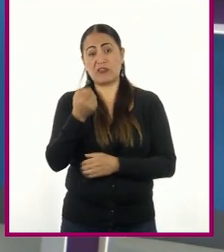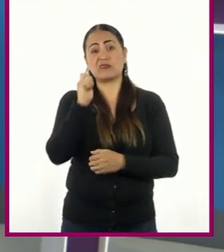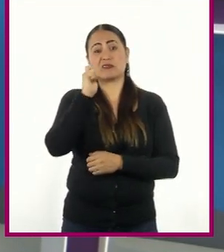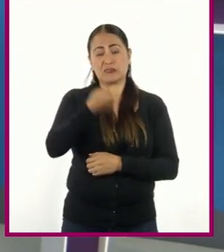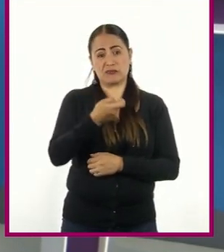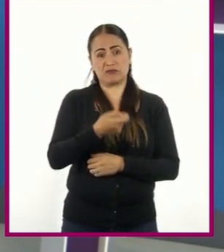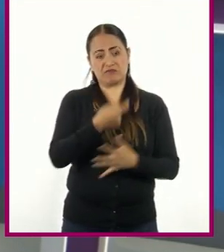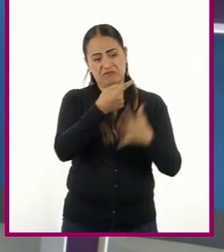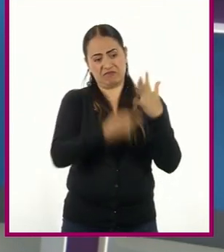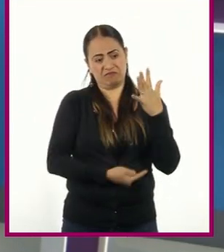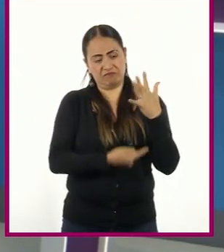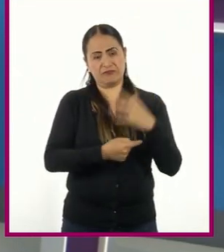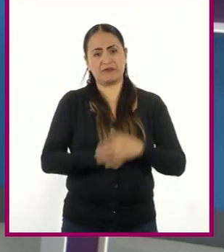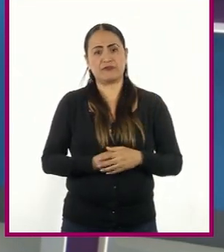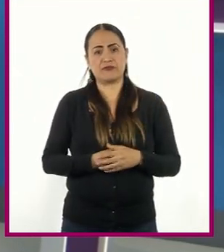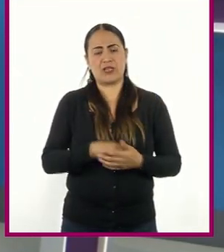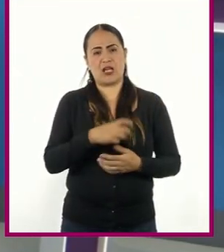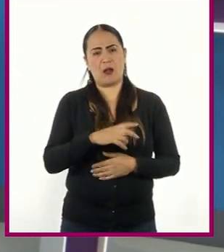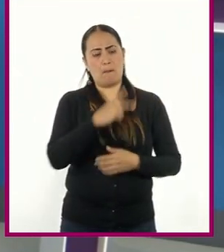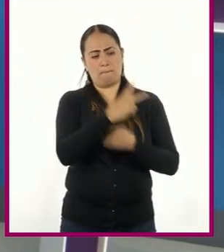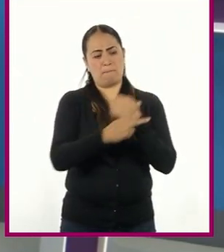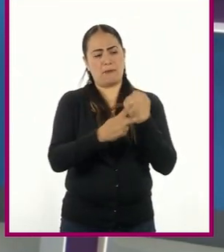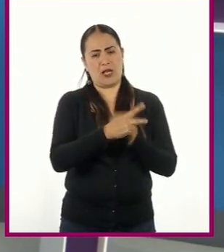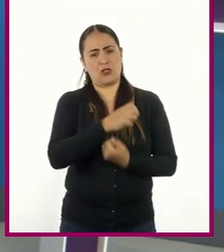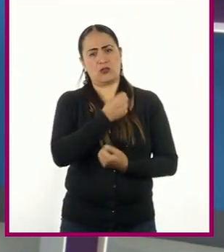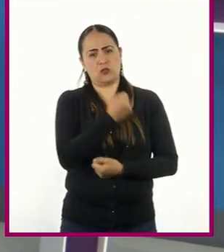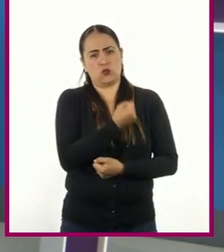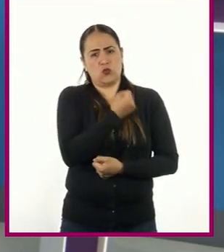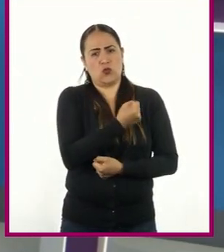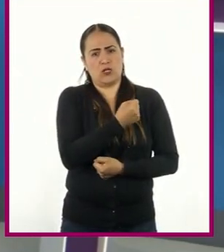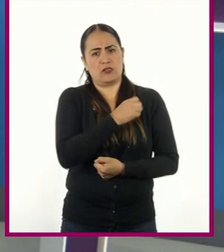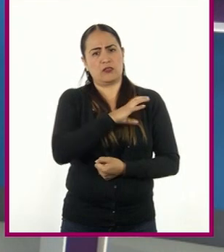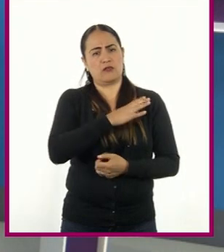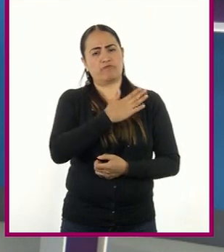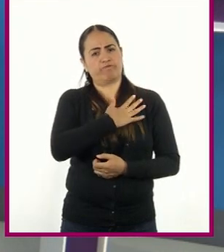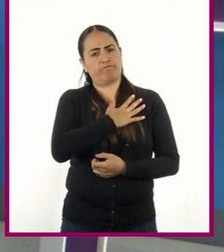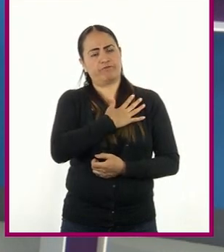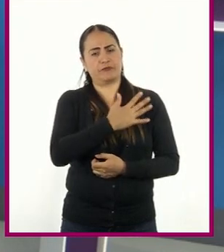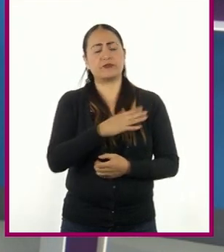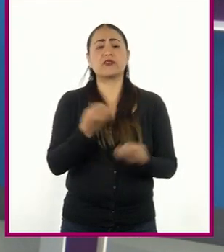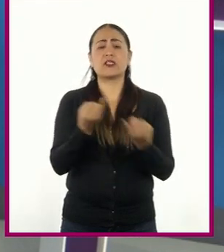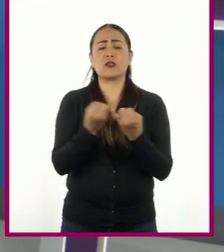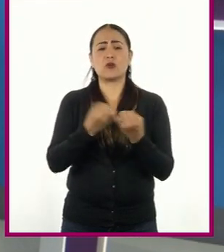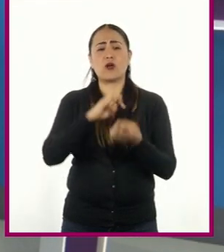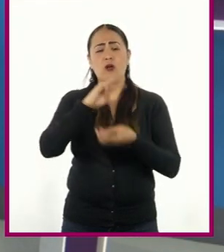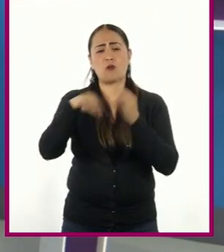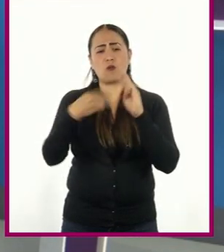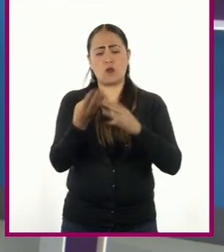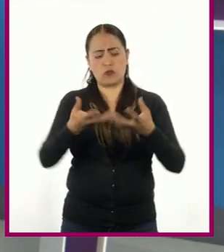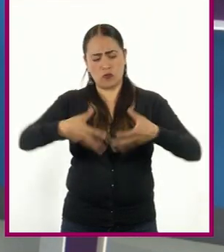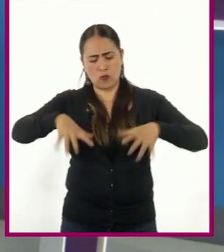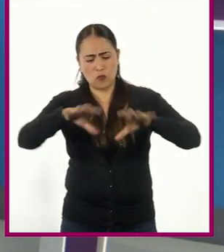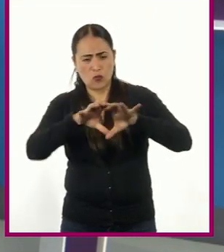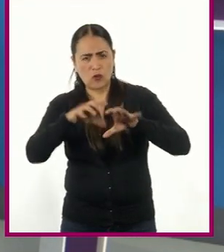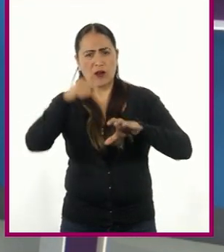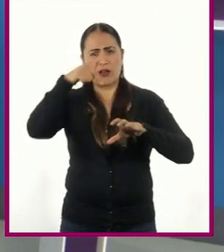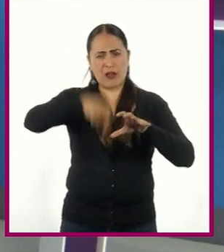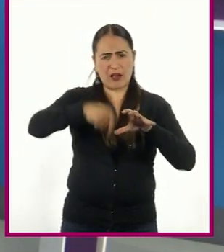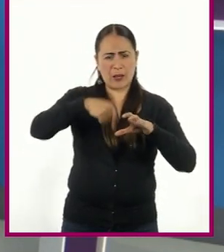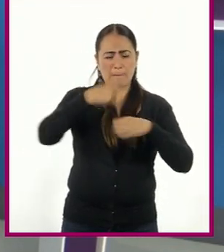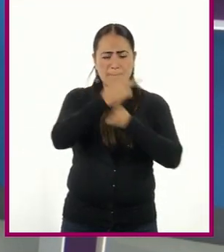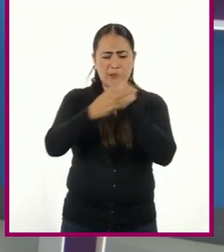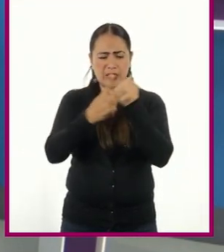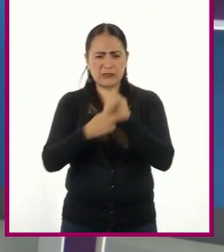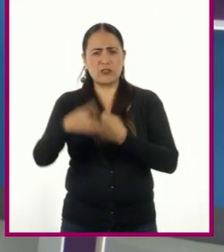ligadas a demandas nacionalistas. También se insertan dentro de las necesidades económicas del mundo globalizado al obligar a los países a buscar las